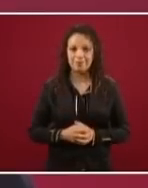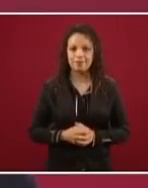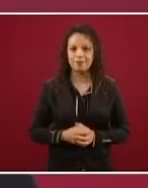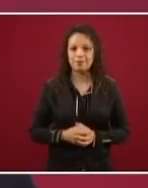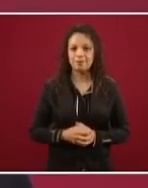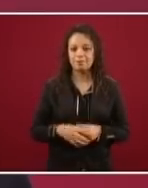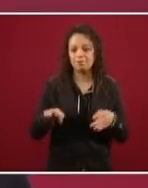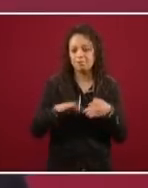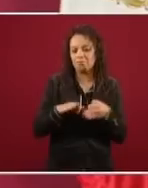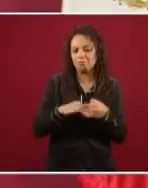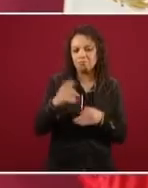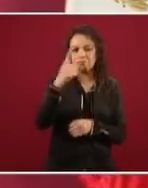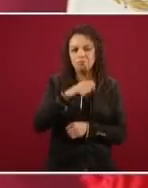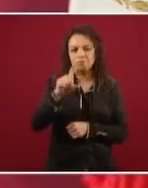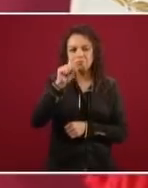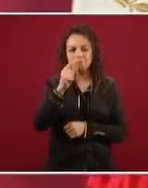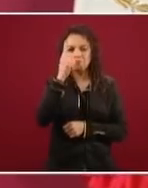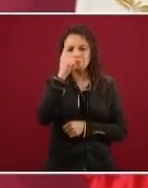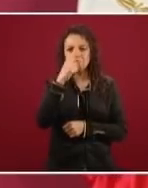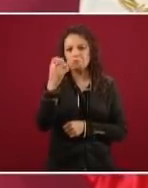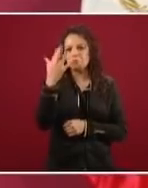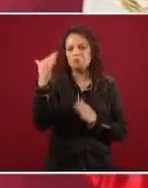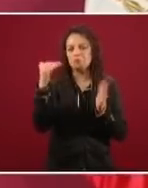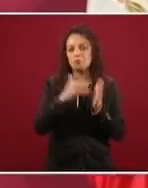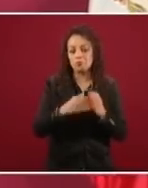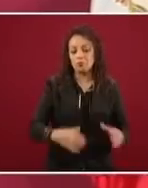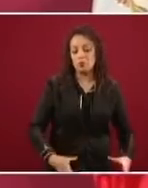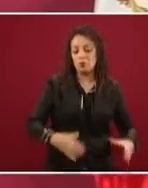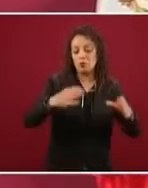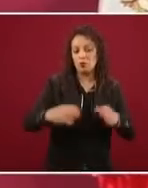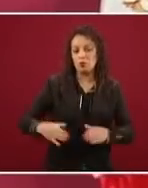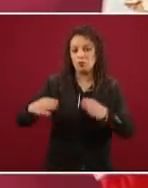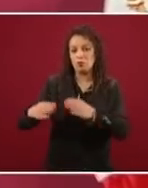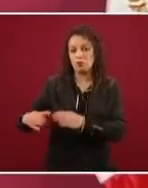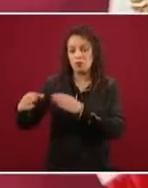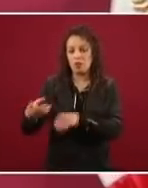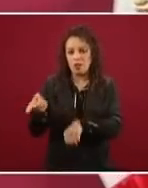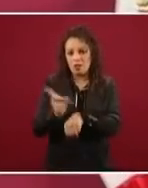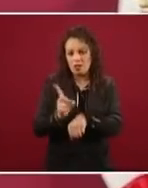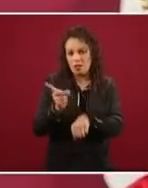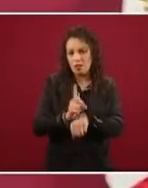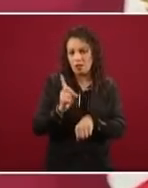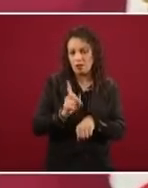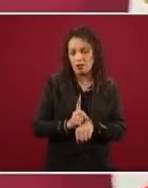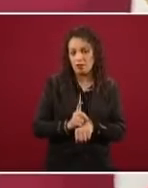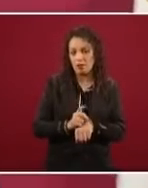120 150 mil barriles diarios adicionales